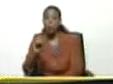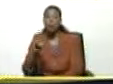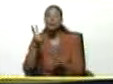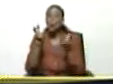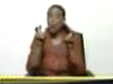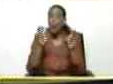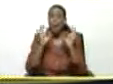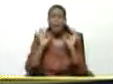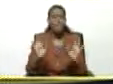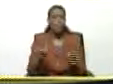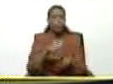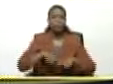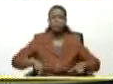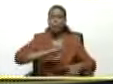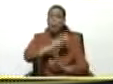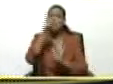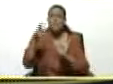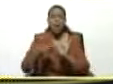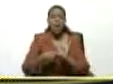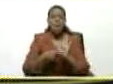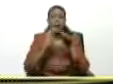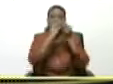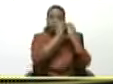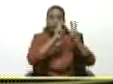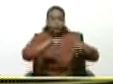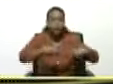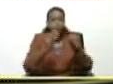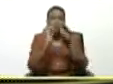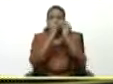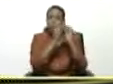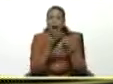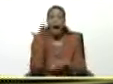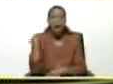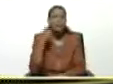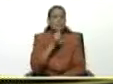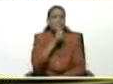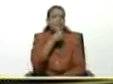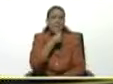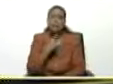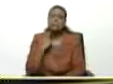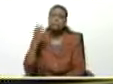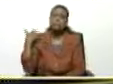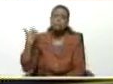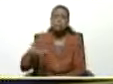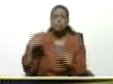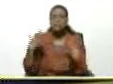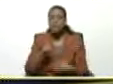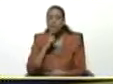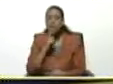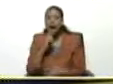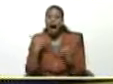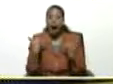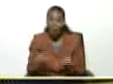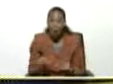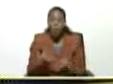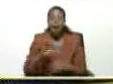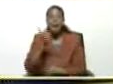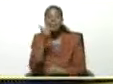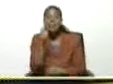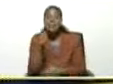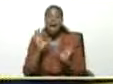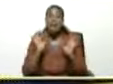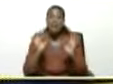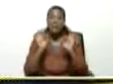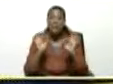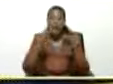nuevo de paquete totalmente rehabilitado un hospital que va a prestar más de 10 especialidades donde nos encontramos con